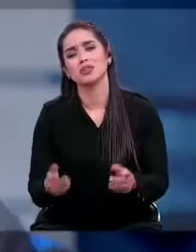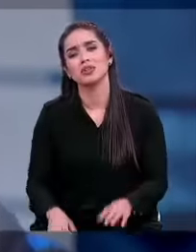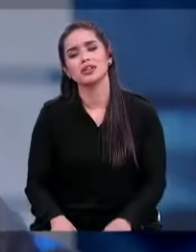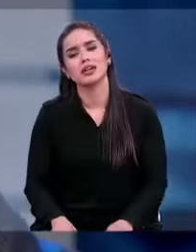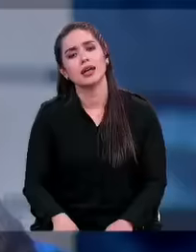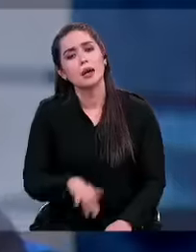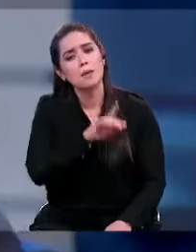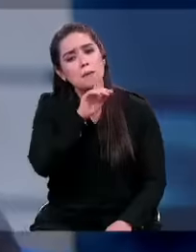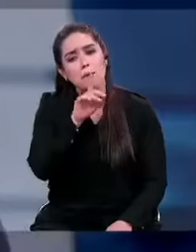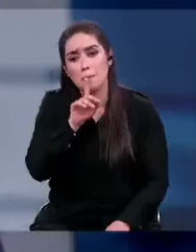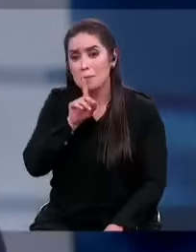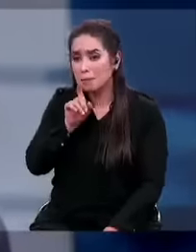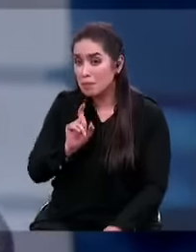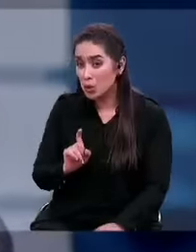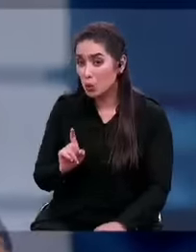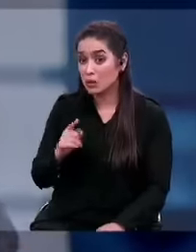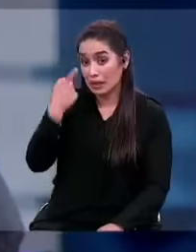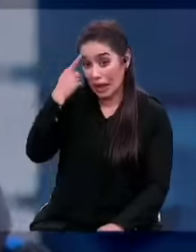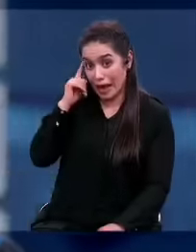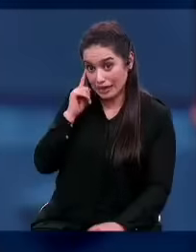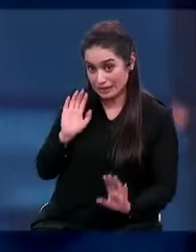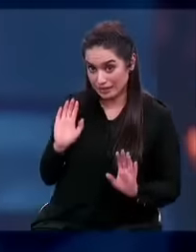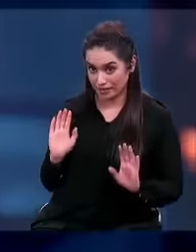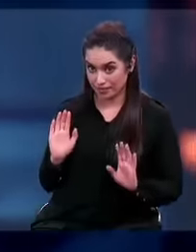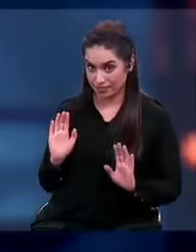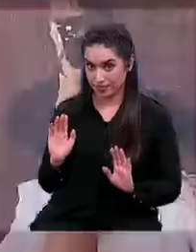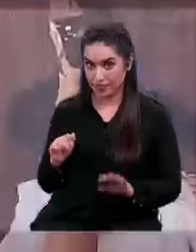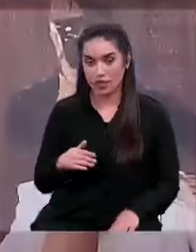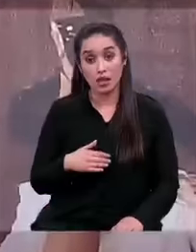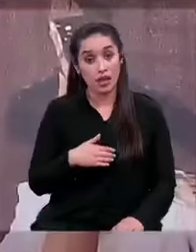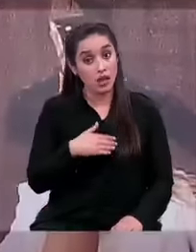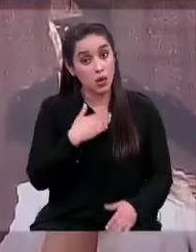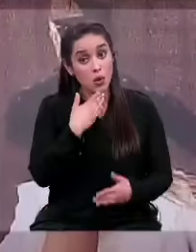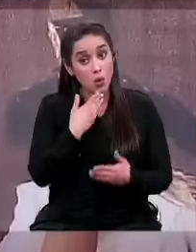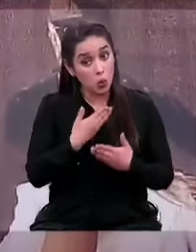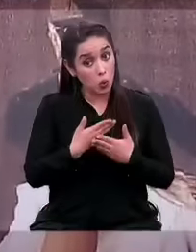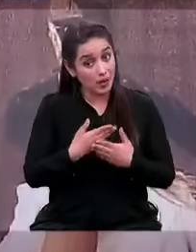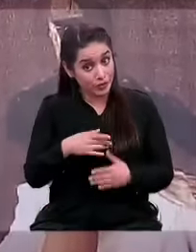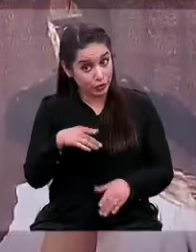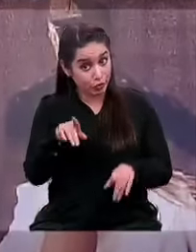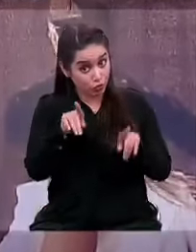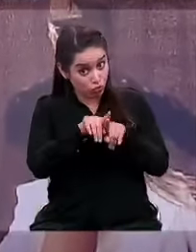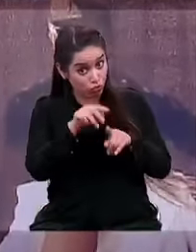siguiente. Ya, dígame. Cuando Cecilia Bolocco...